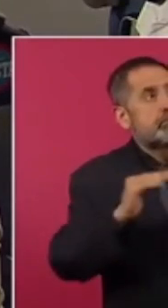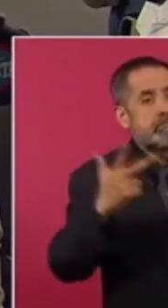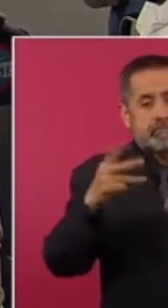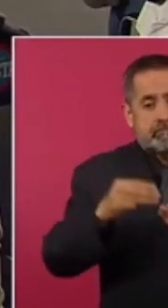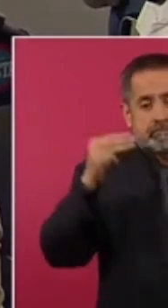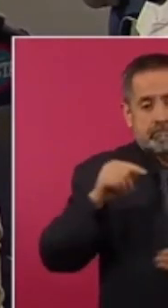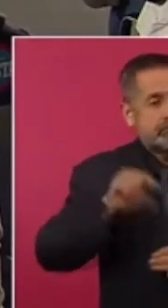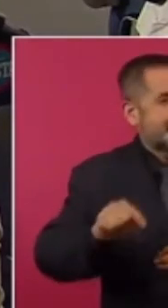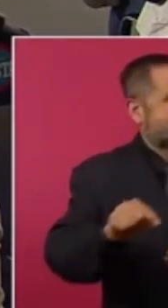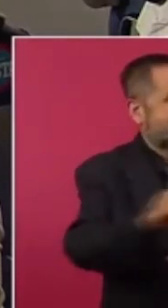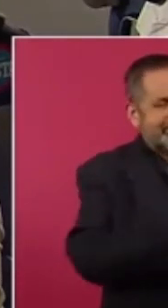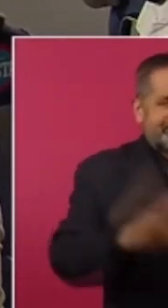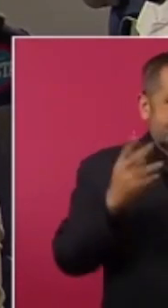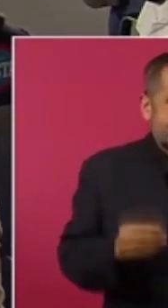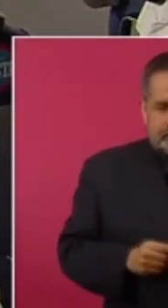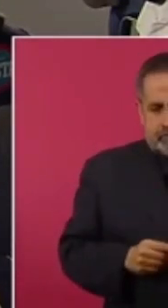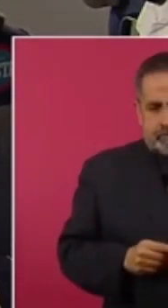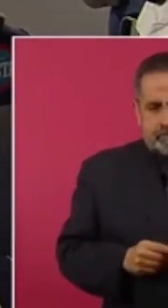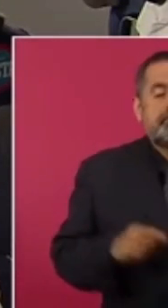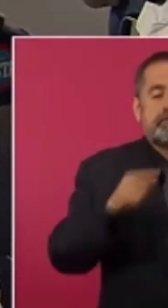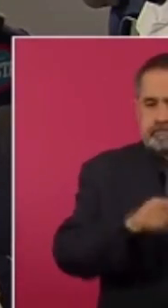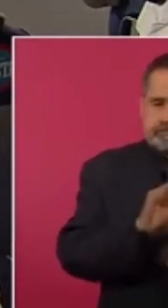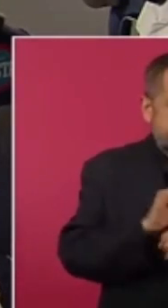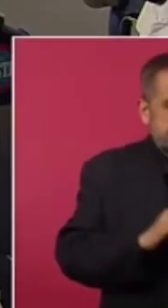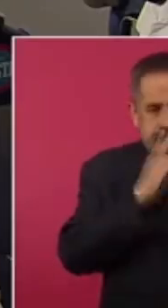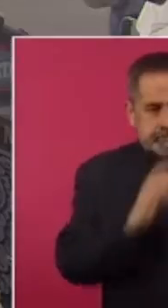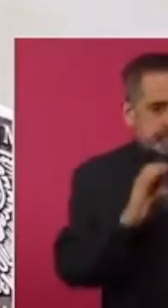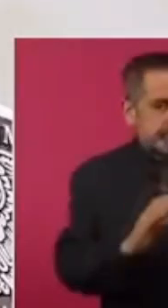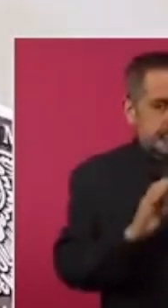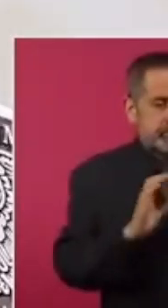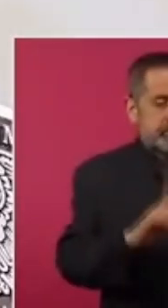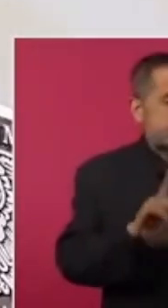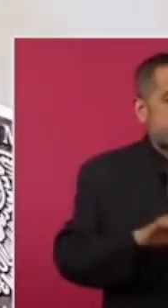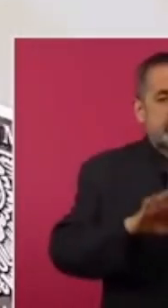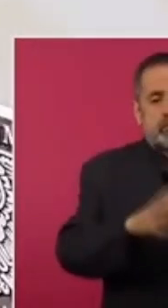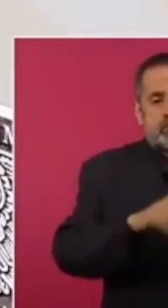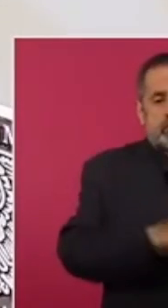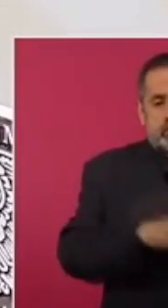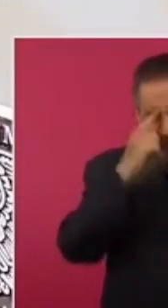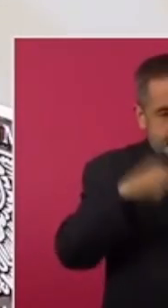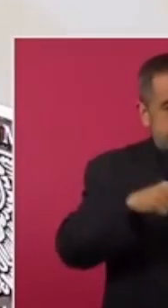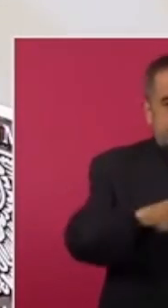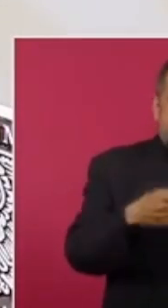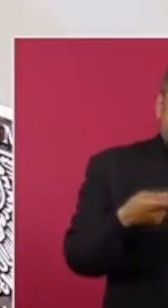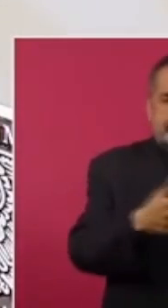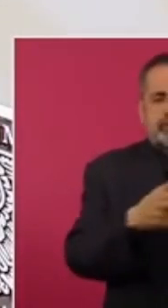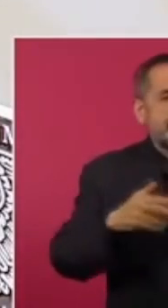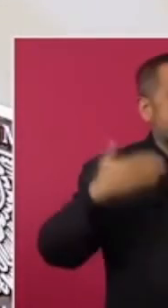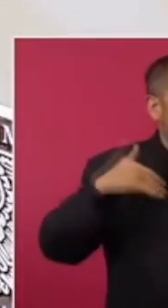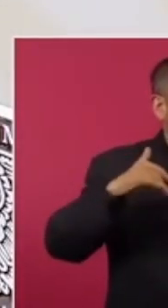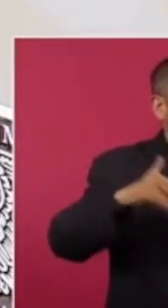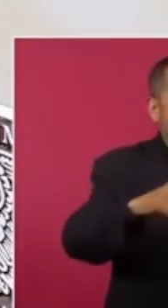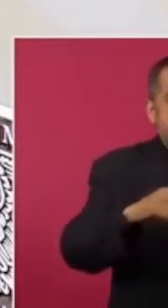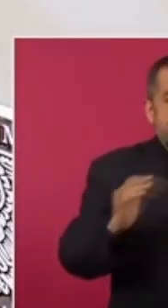y va a resguardarse, va a reservarse como un sitio, un corredor ecológico y